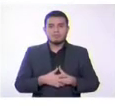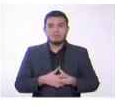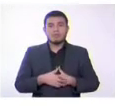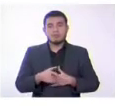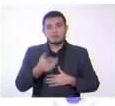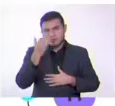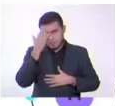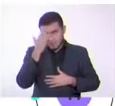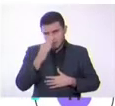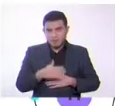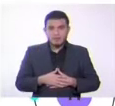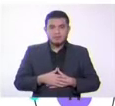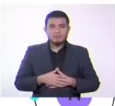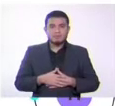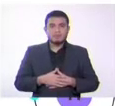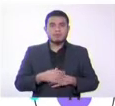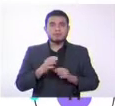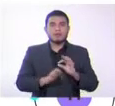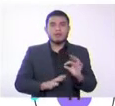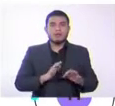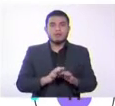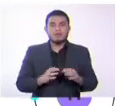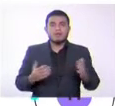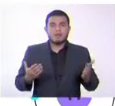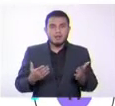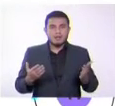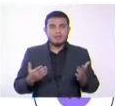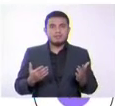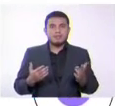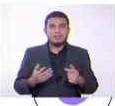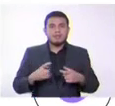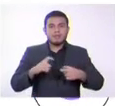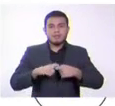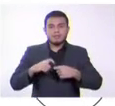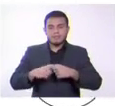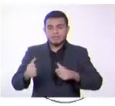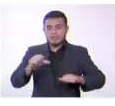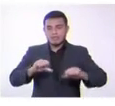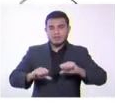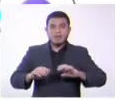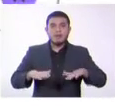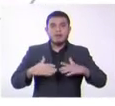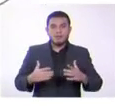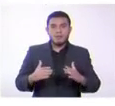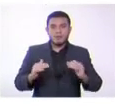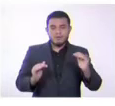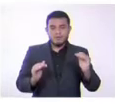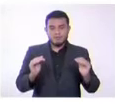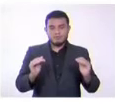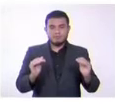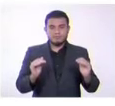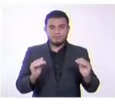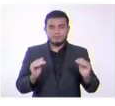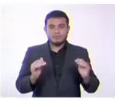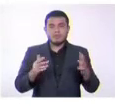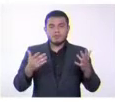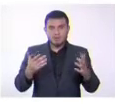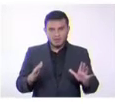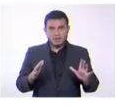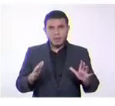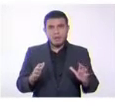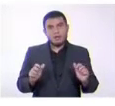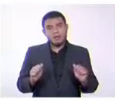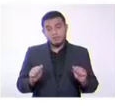¿Sabías que los átomos forman enlaces químicos para alcanzar la estabilidad? Ya sea